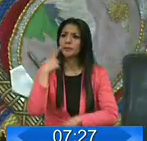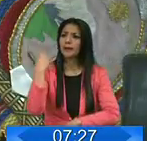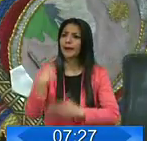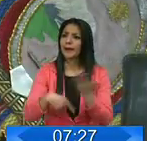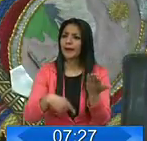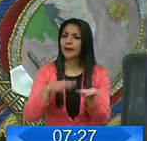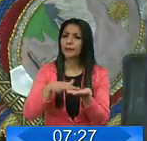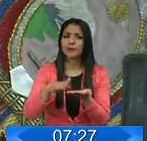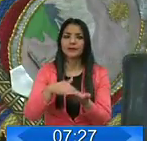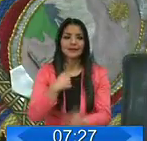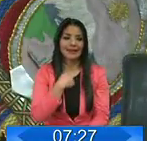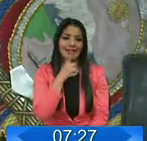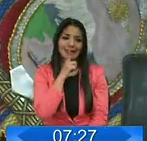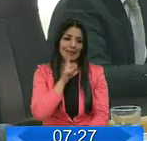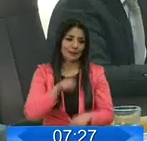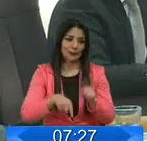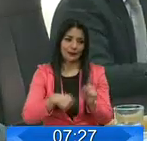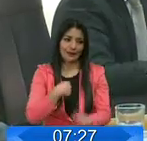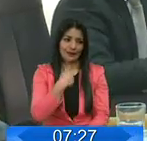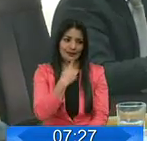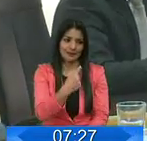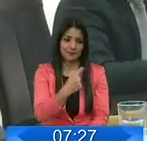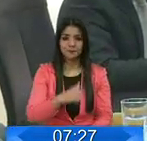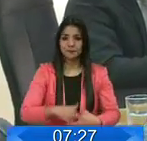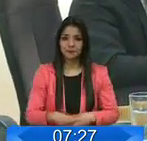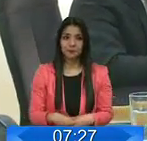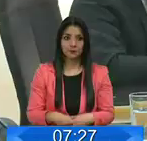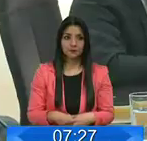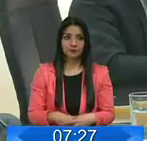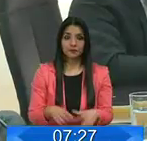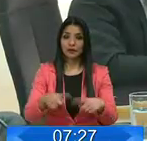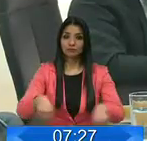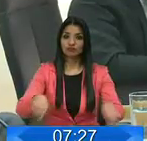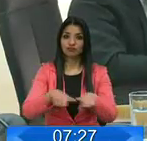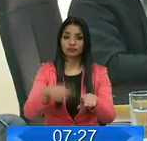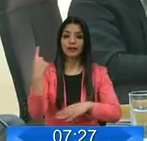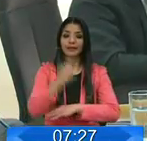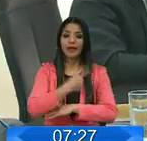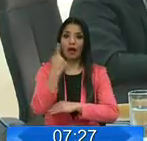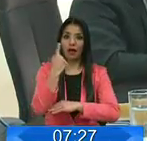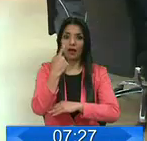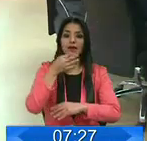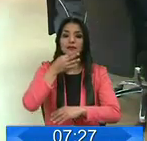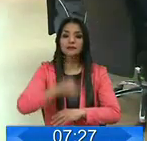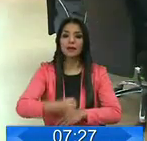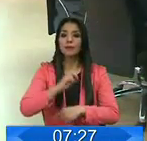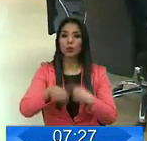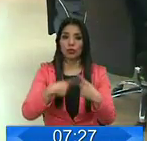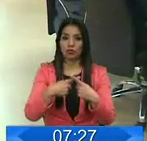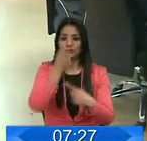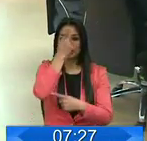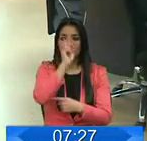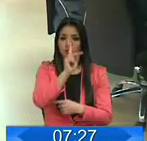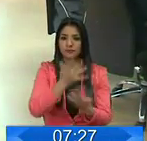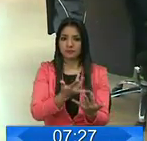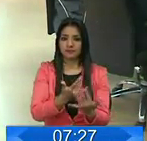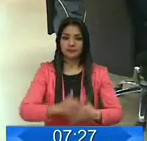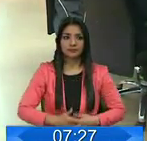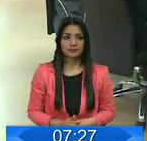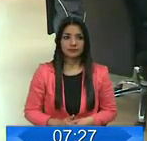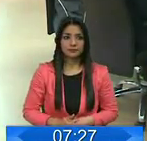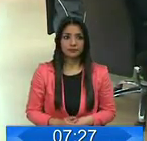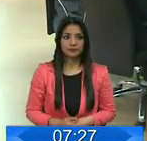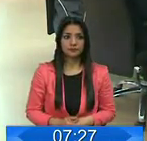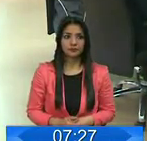concurso no puedo decir cuál. La comisión académica definirá el día que se tomará el examen, informó Héctor